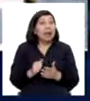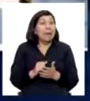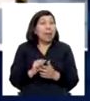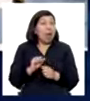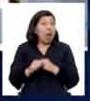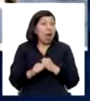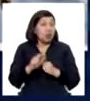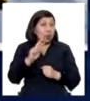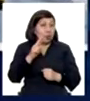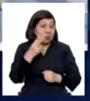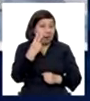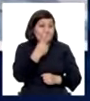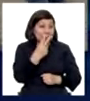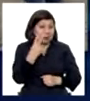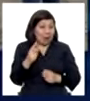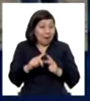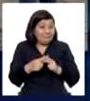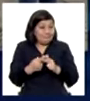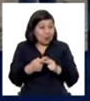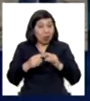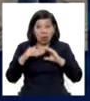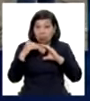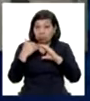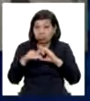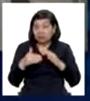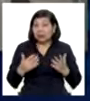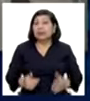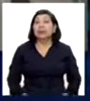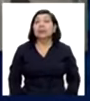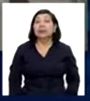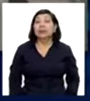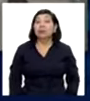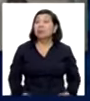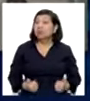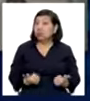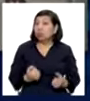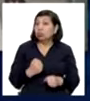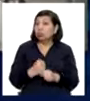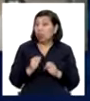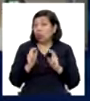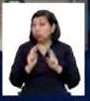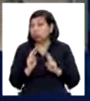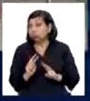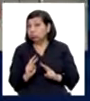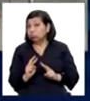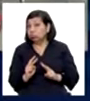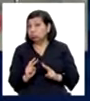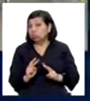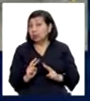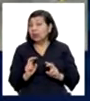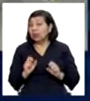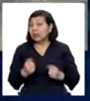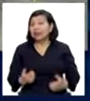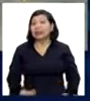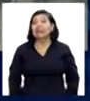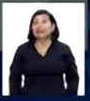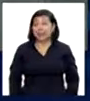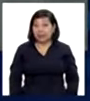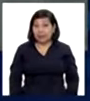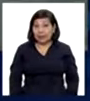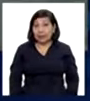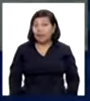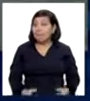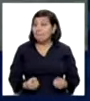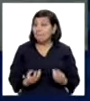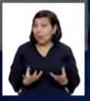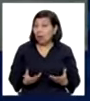el 2022, uh-huh. lo lanzamos y bueno, estamos con mucha expectativa porque hemos logrado